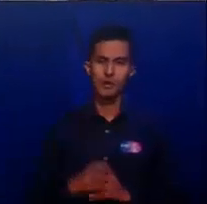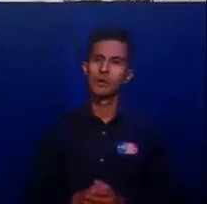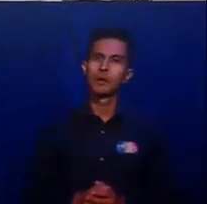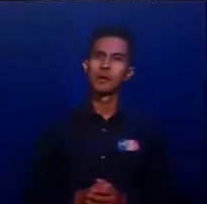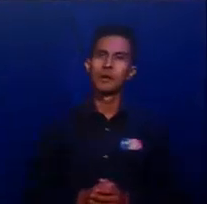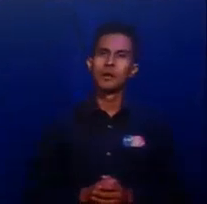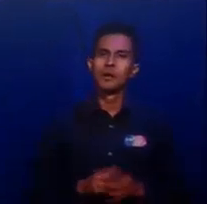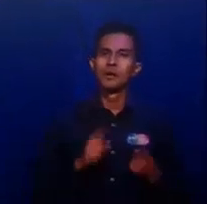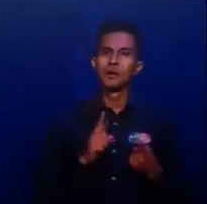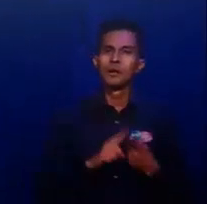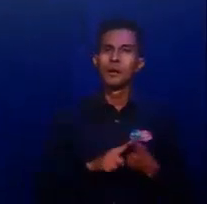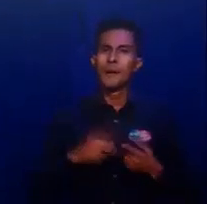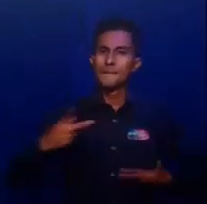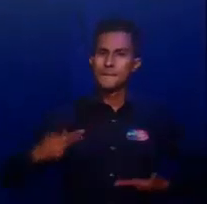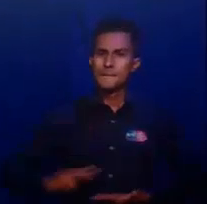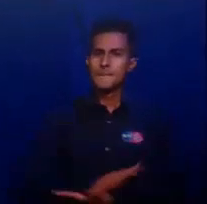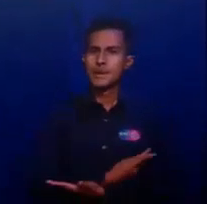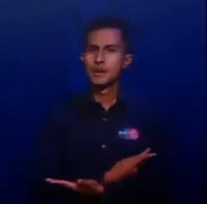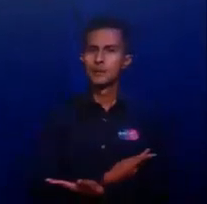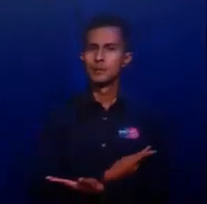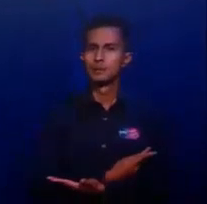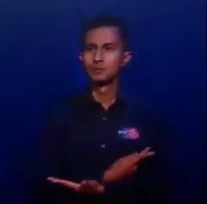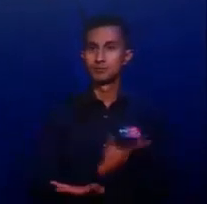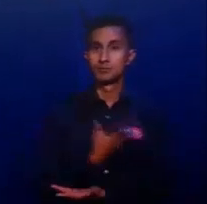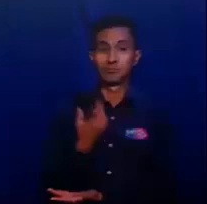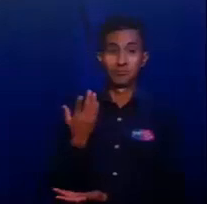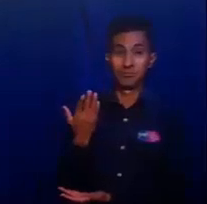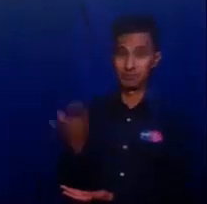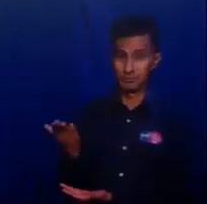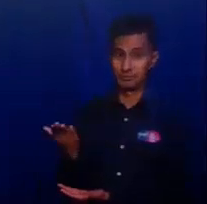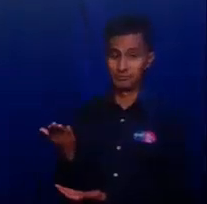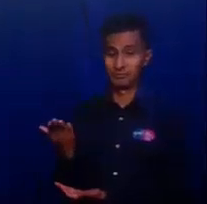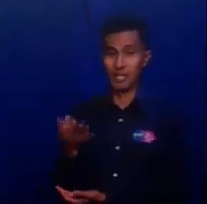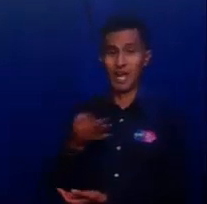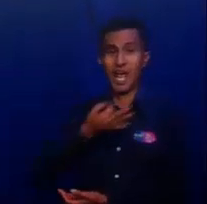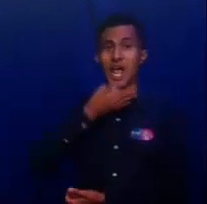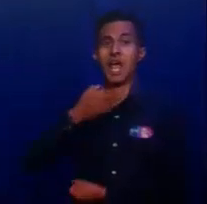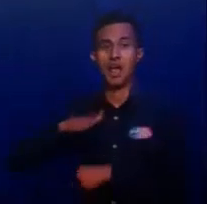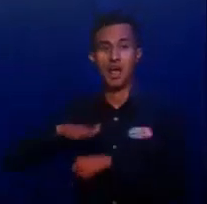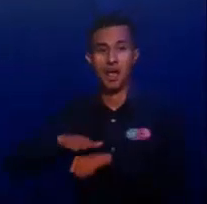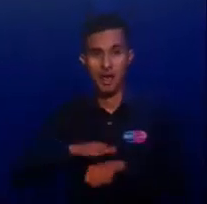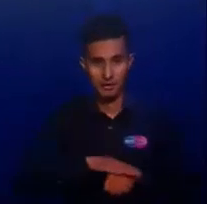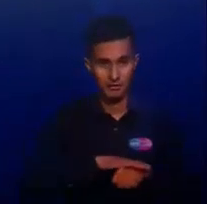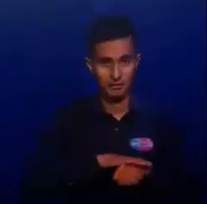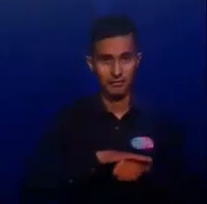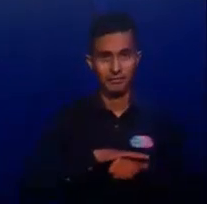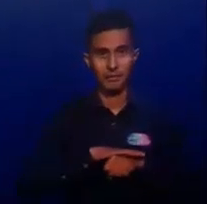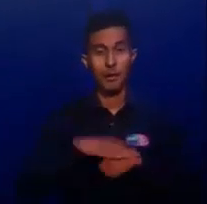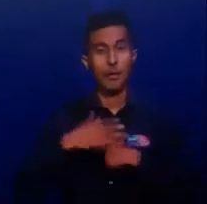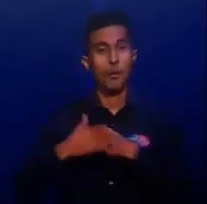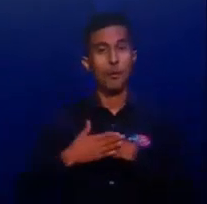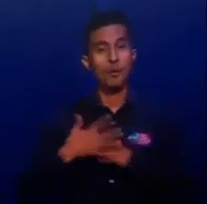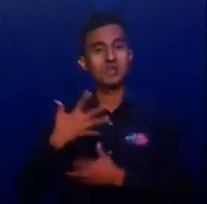Respecto al municipio de Pénjamo, que ha anunciado una reapertura de negocios a partir del 15 de mayo, si existe un aval estatal para esta